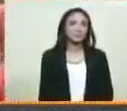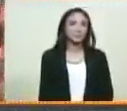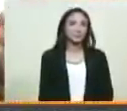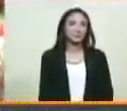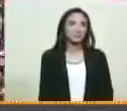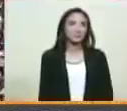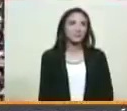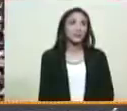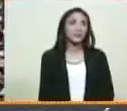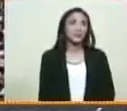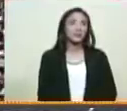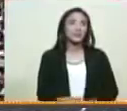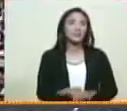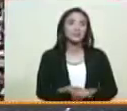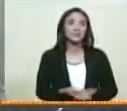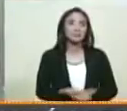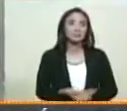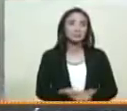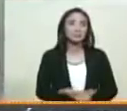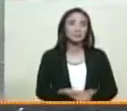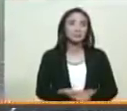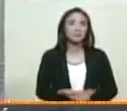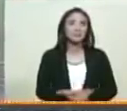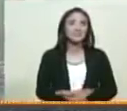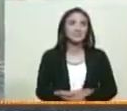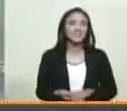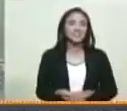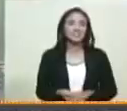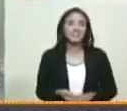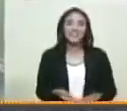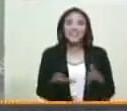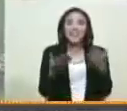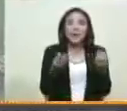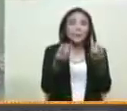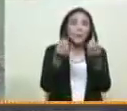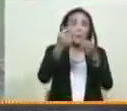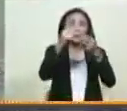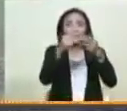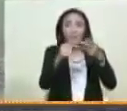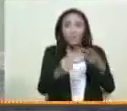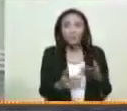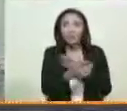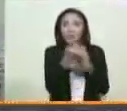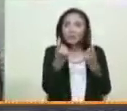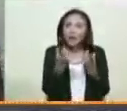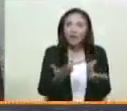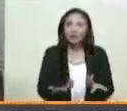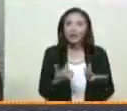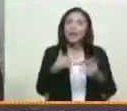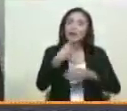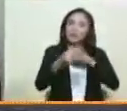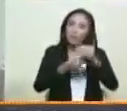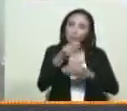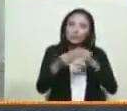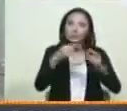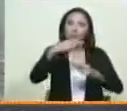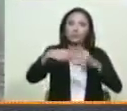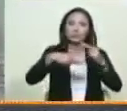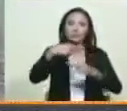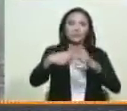Son muchas cosas que estamos haciendo. Son muchas cosas las que hemos hecho en revolución a favor del